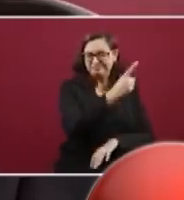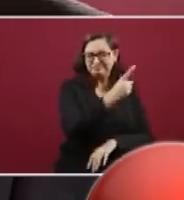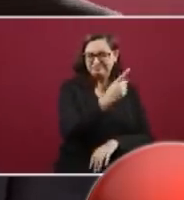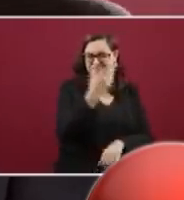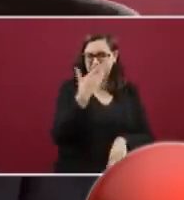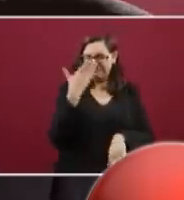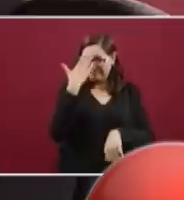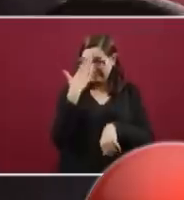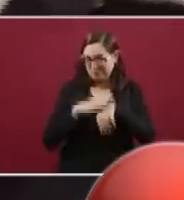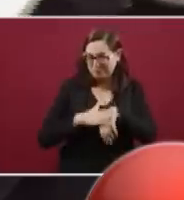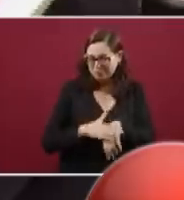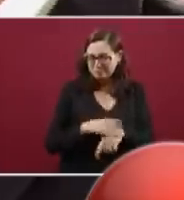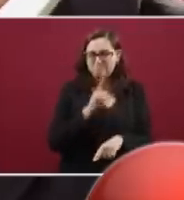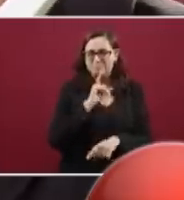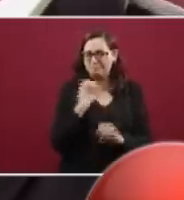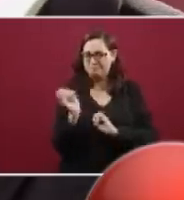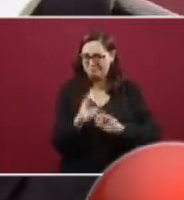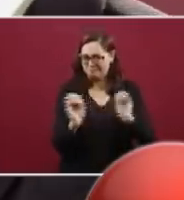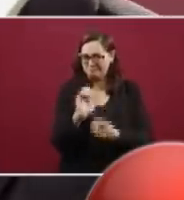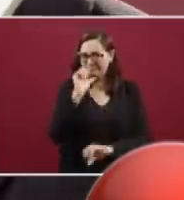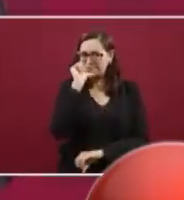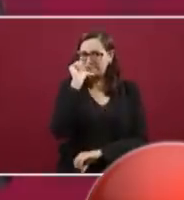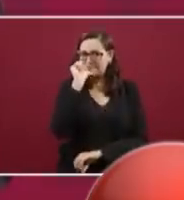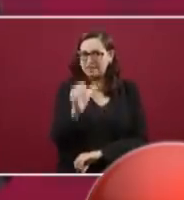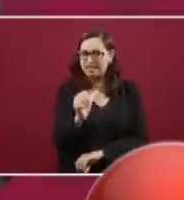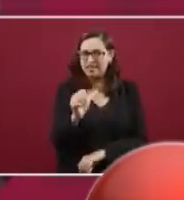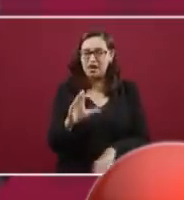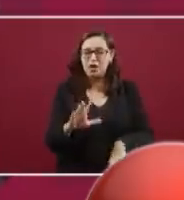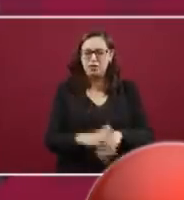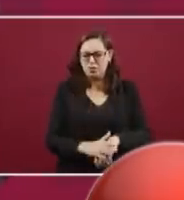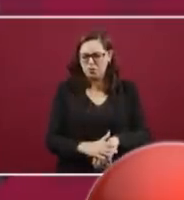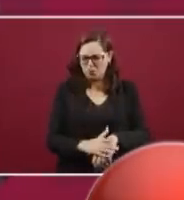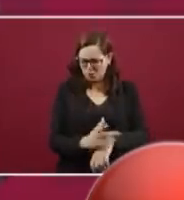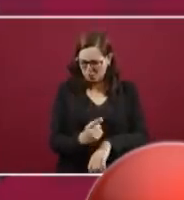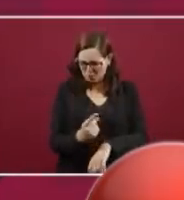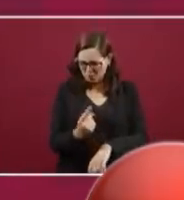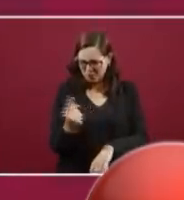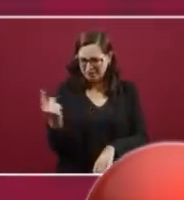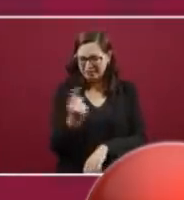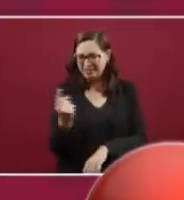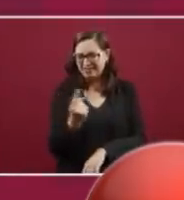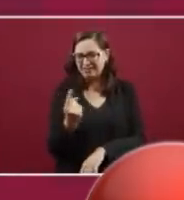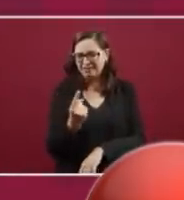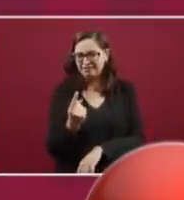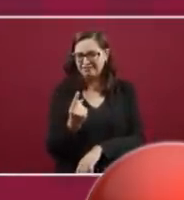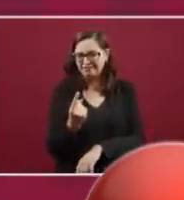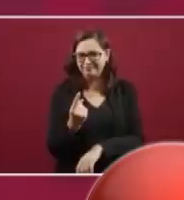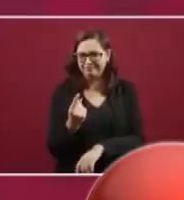porque los mismos que reprimieron a los trabajadores